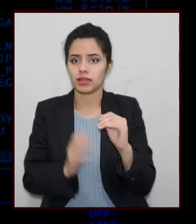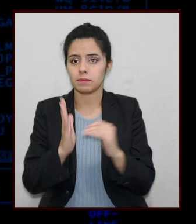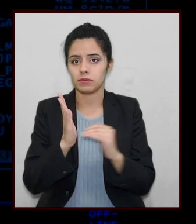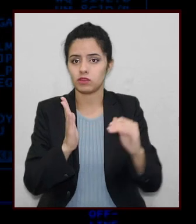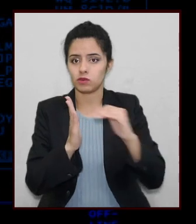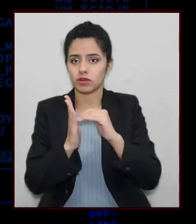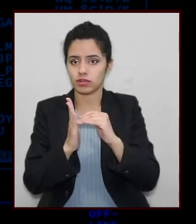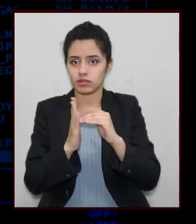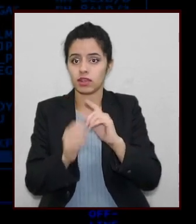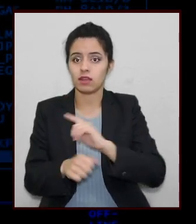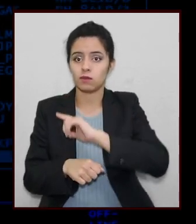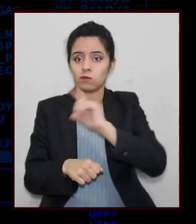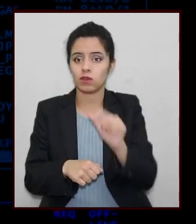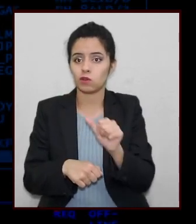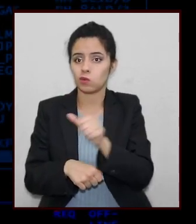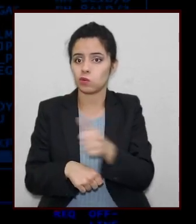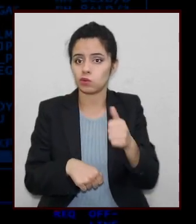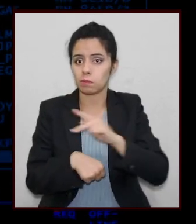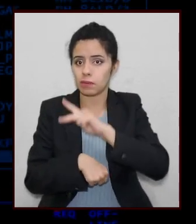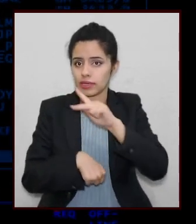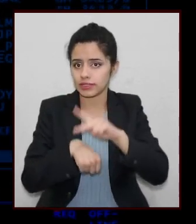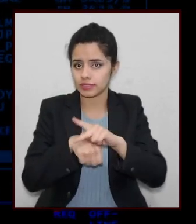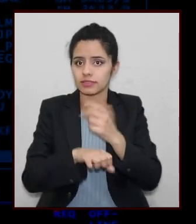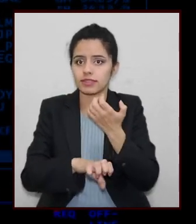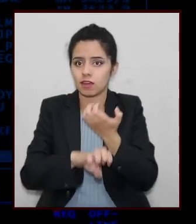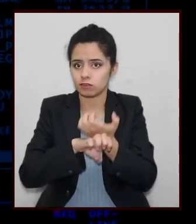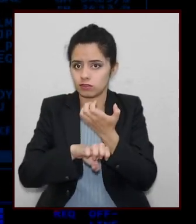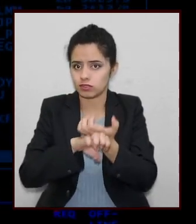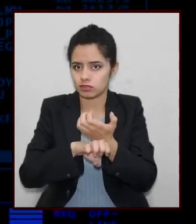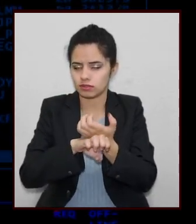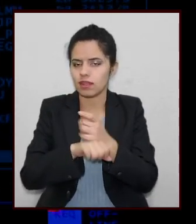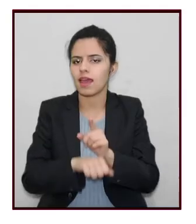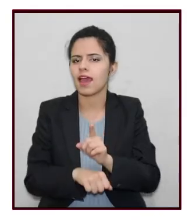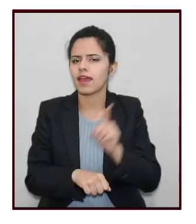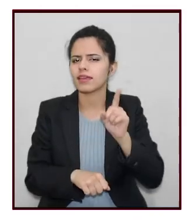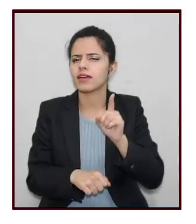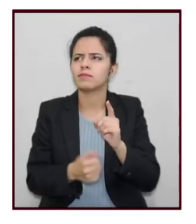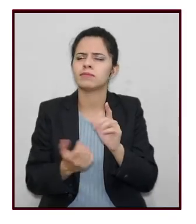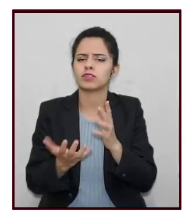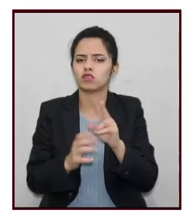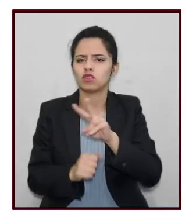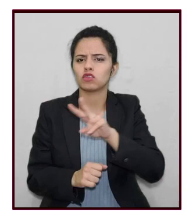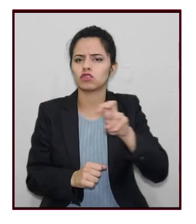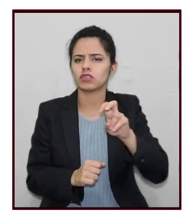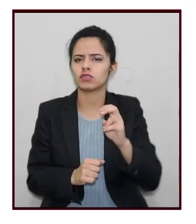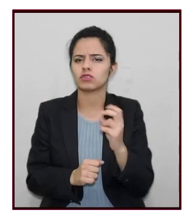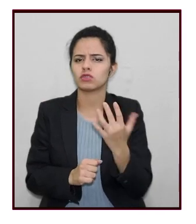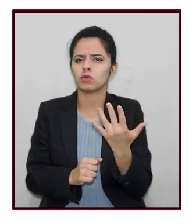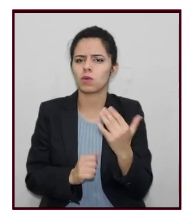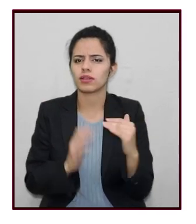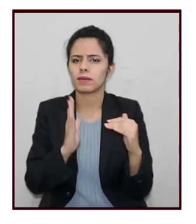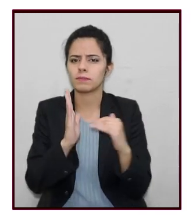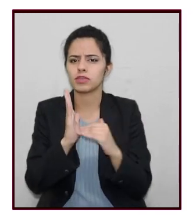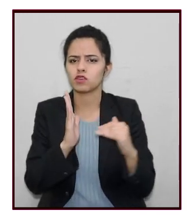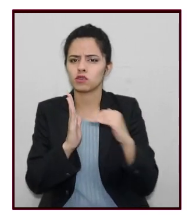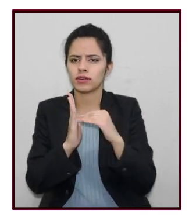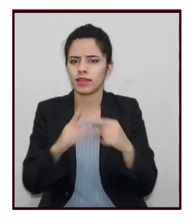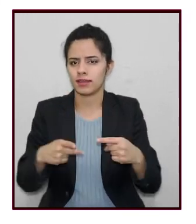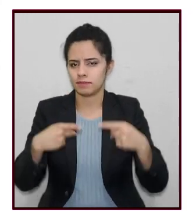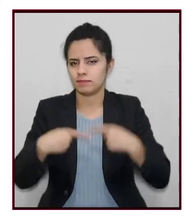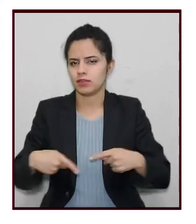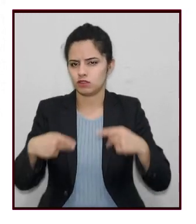millones. Y en el siguiente país voy a poner Estados Unidos. Y allá vamos a ponerle que hay